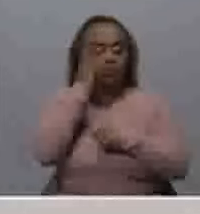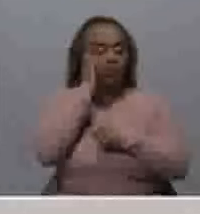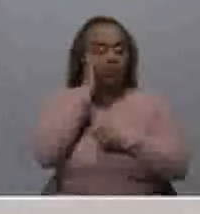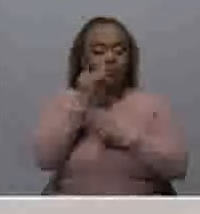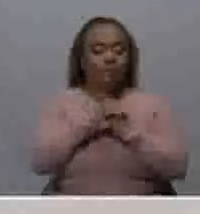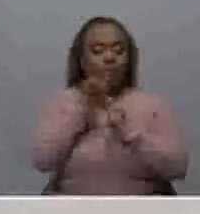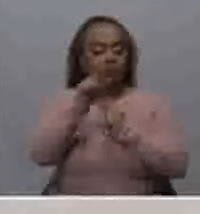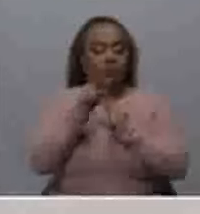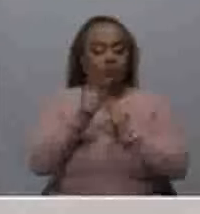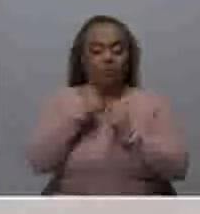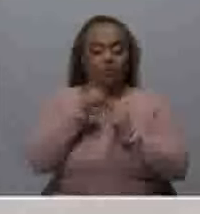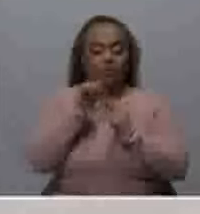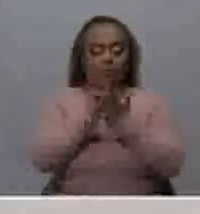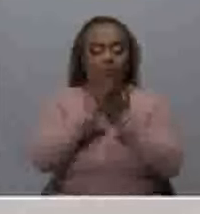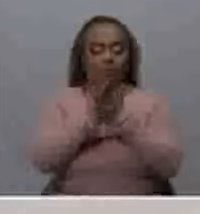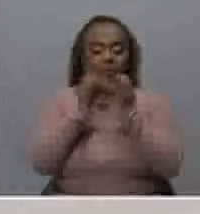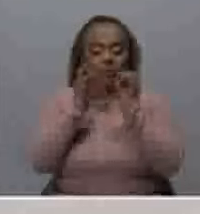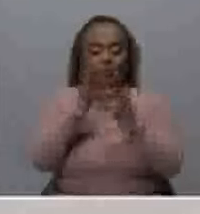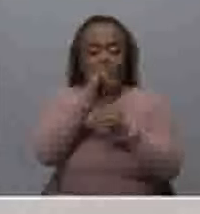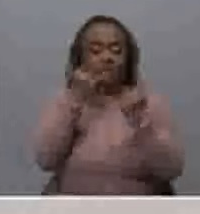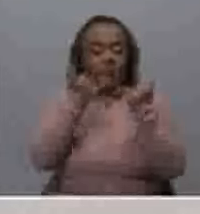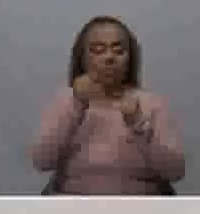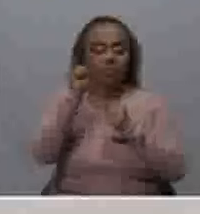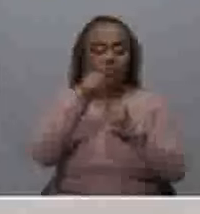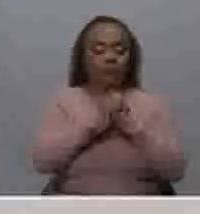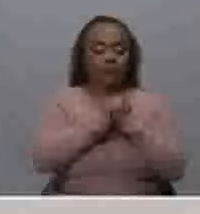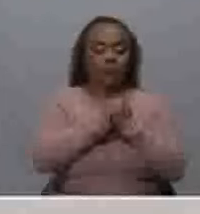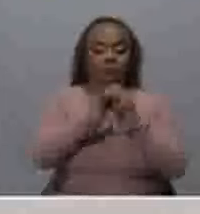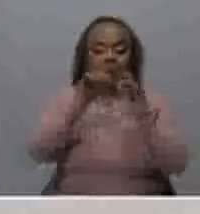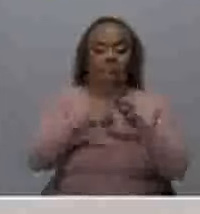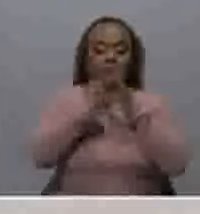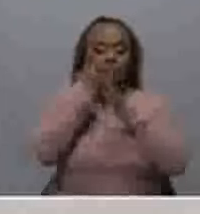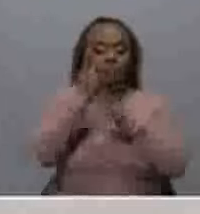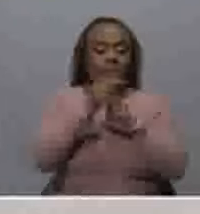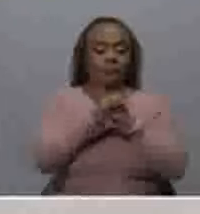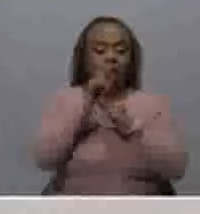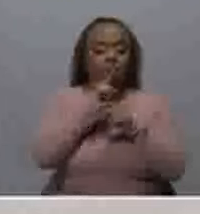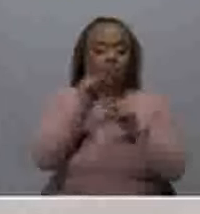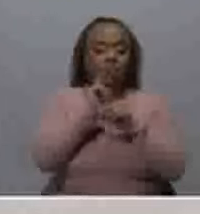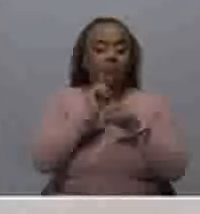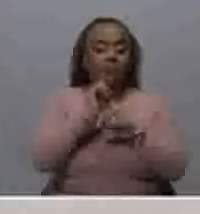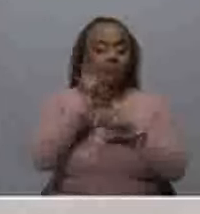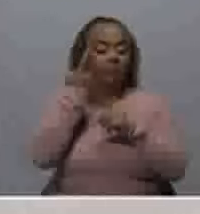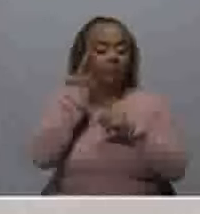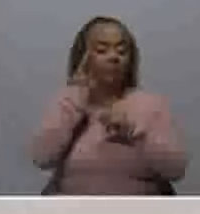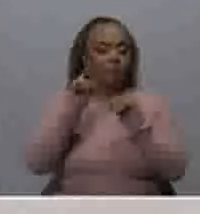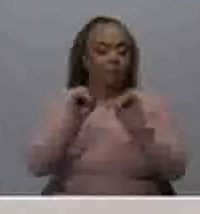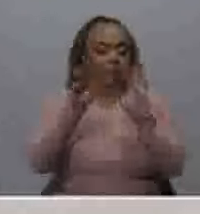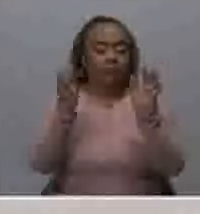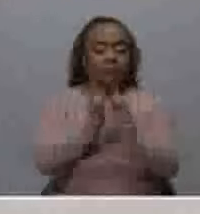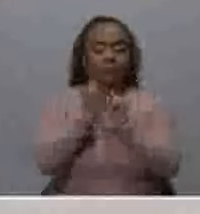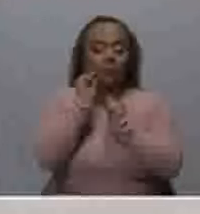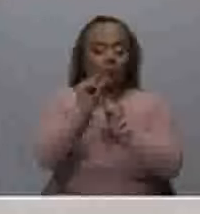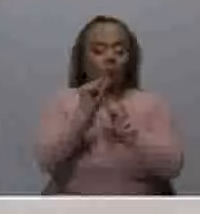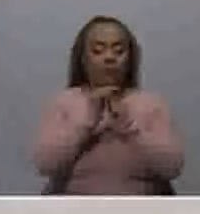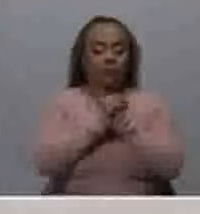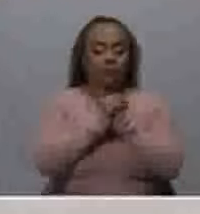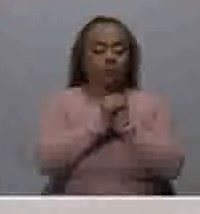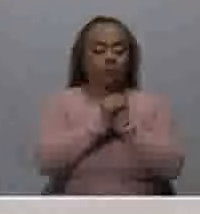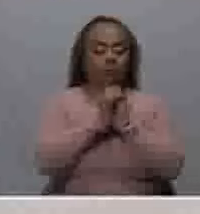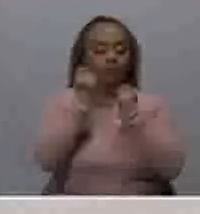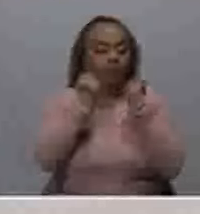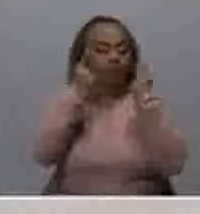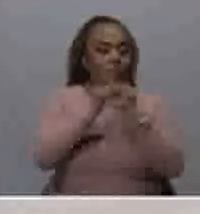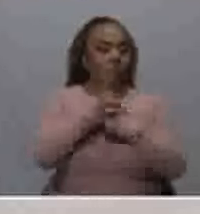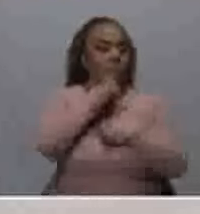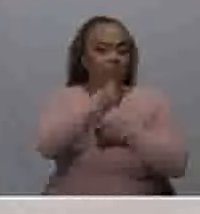lado un poco esa mediocridad y que ya ahora sí empecemos a ver resultados, por supuesto, con un poco de